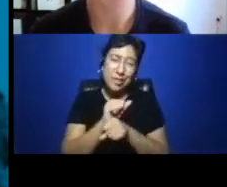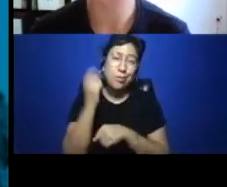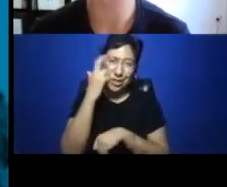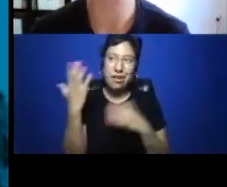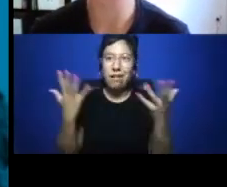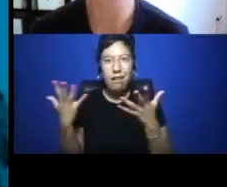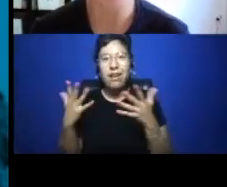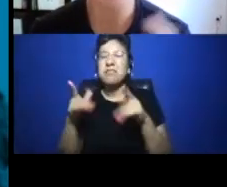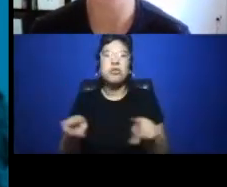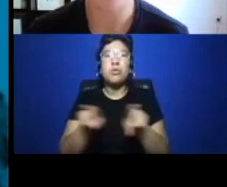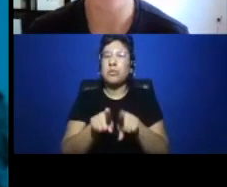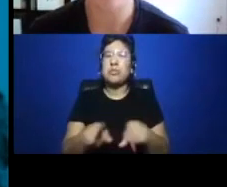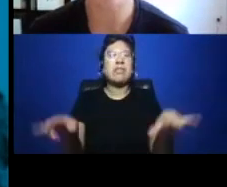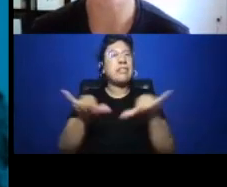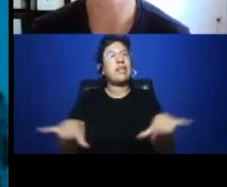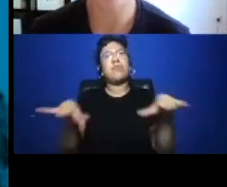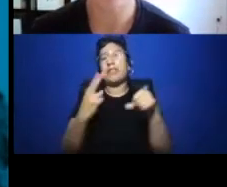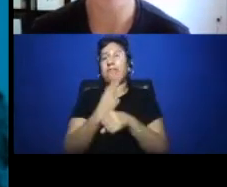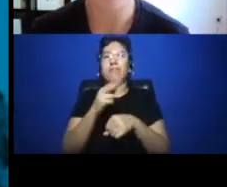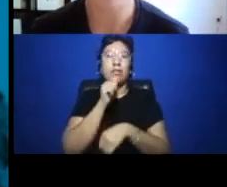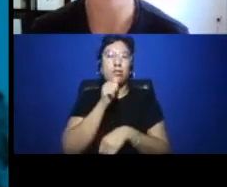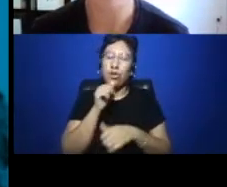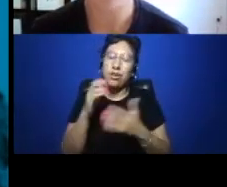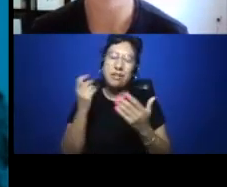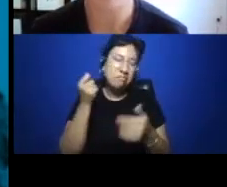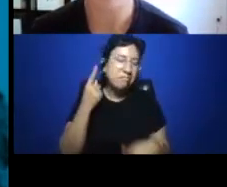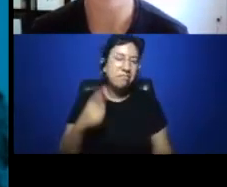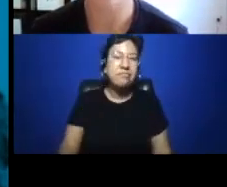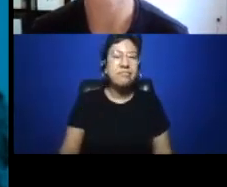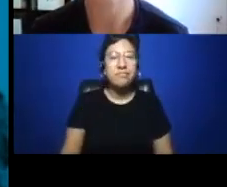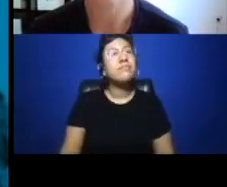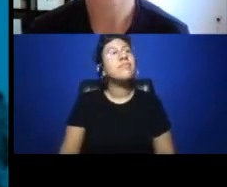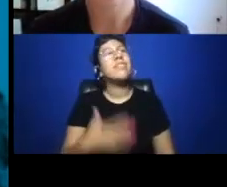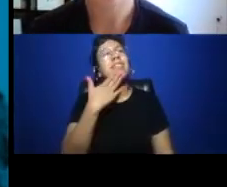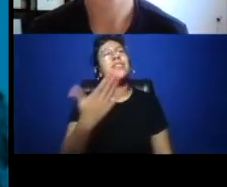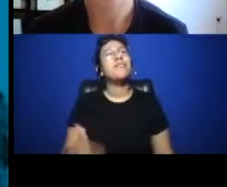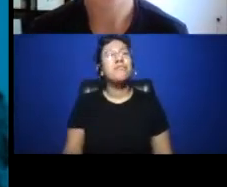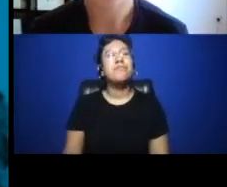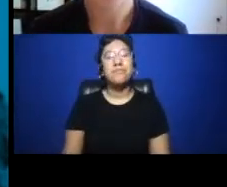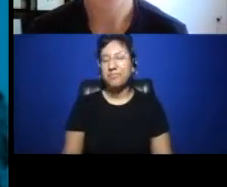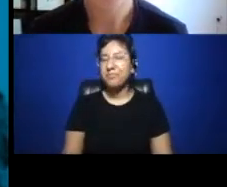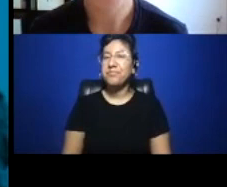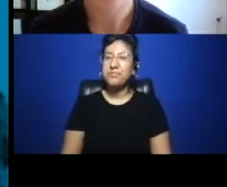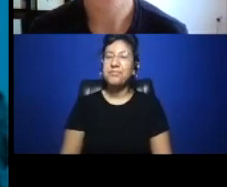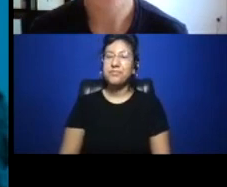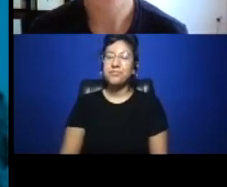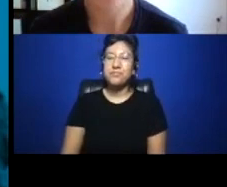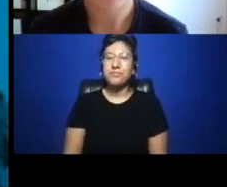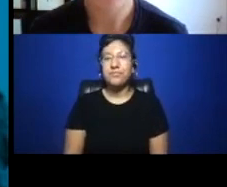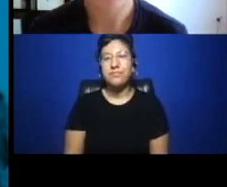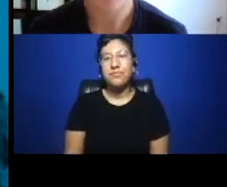de olvidarnos, que es una buena razón. Pero si usas un software para eso, pues no tienes que